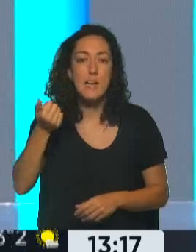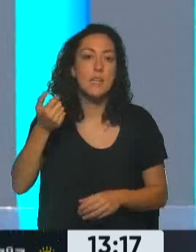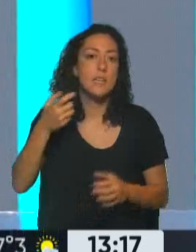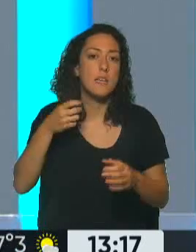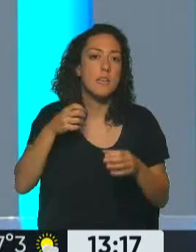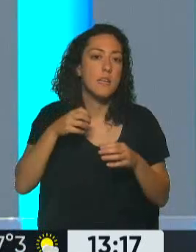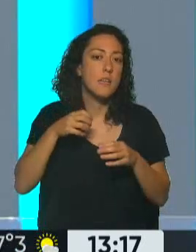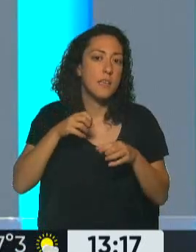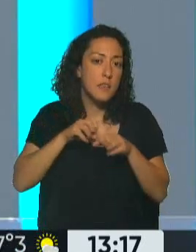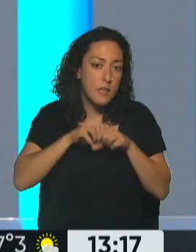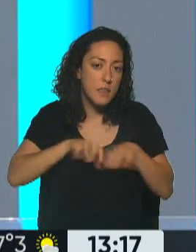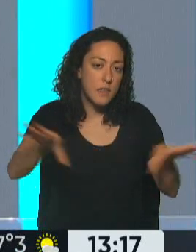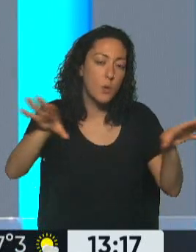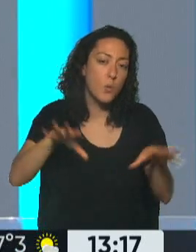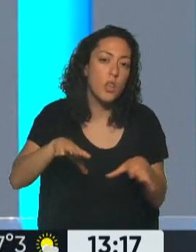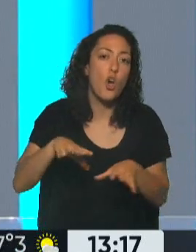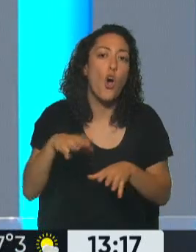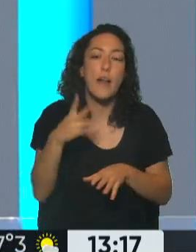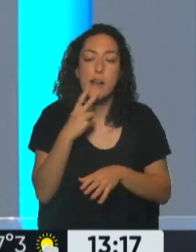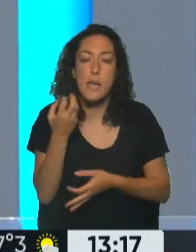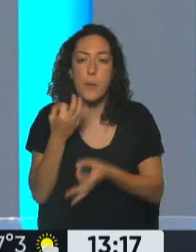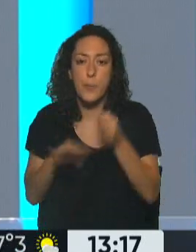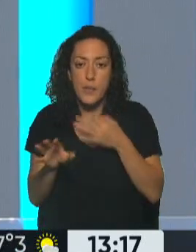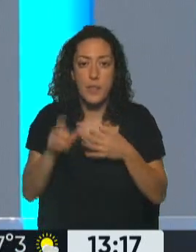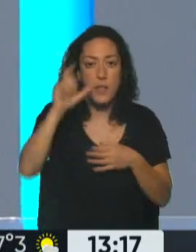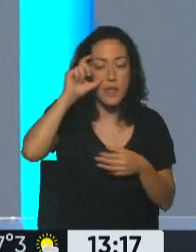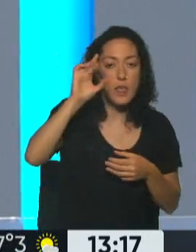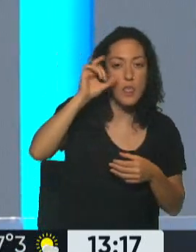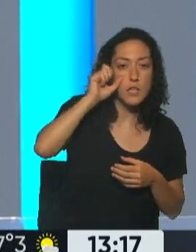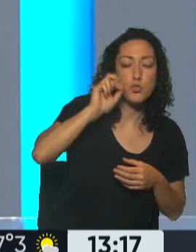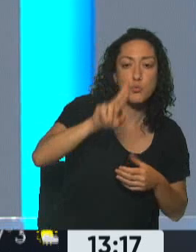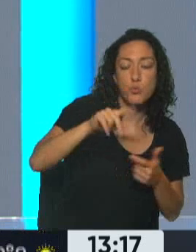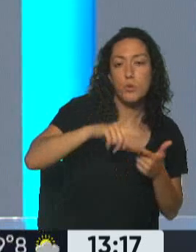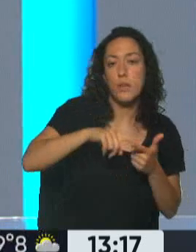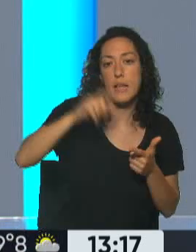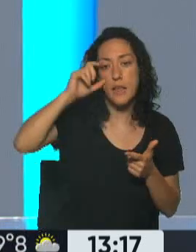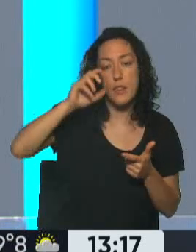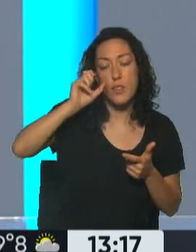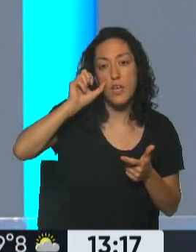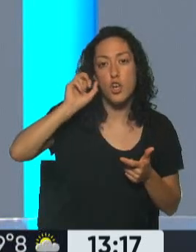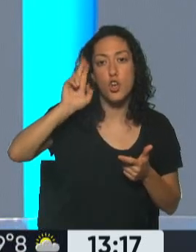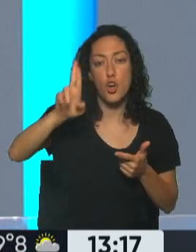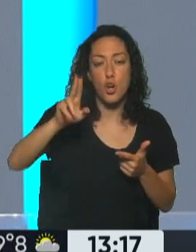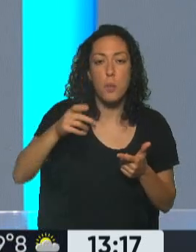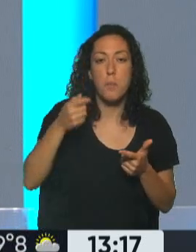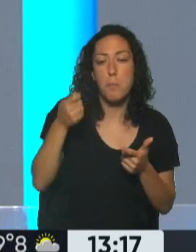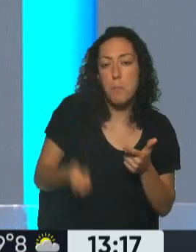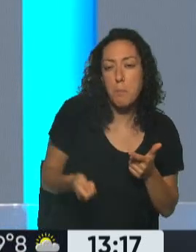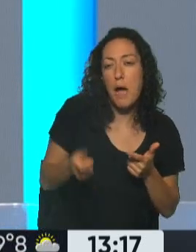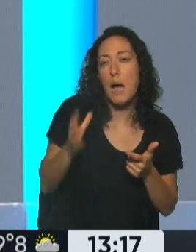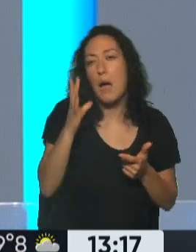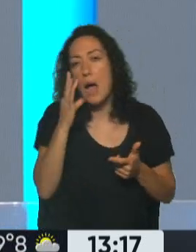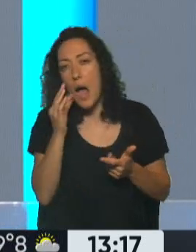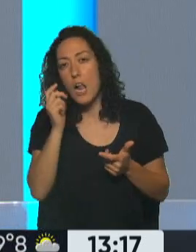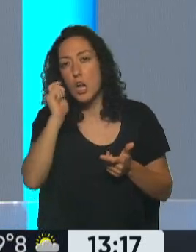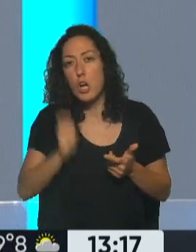esta venta de energía la distribuidoras o pagaban parte en un momento después dejaron de pagar directamente porque como